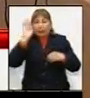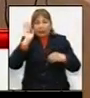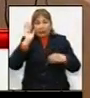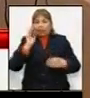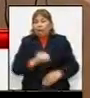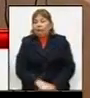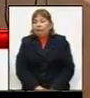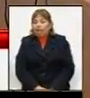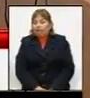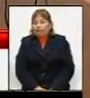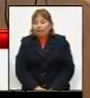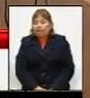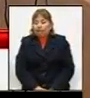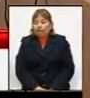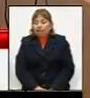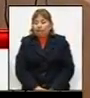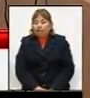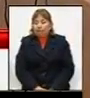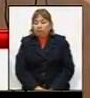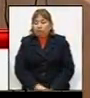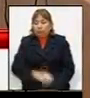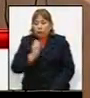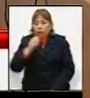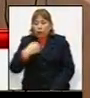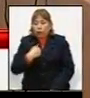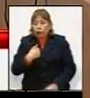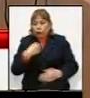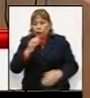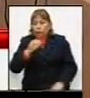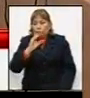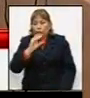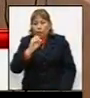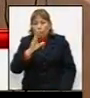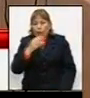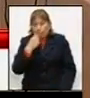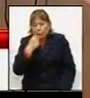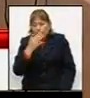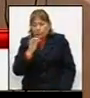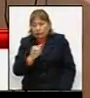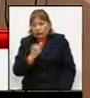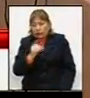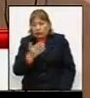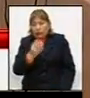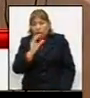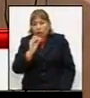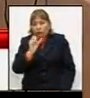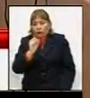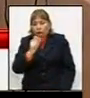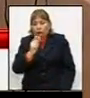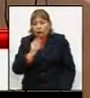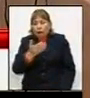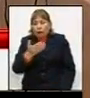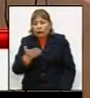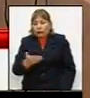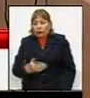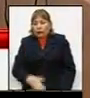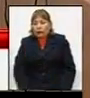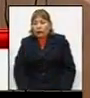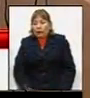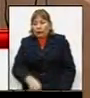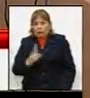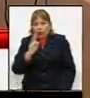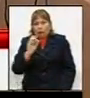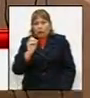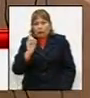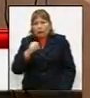mano. Sí, tengo quórum, sí. Por eso hicimos que se quede congresista Costa, regresado el congresista Reate. Y sí